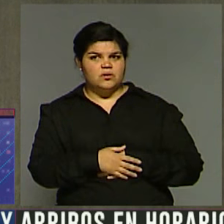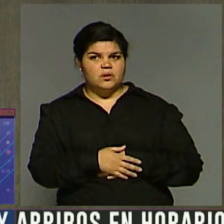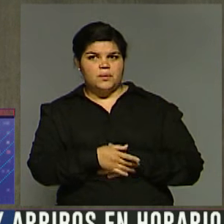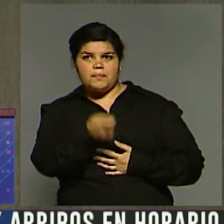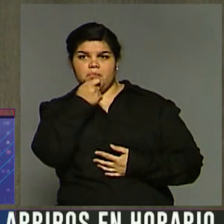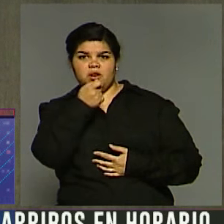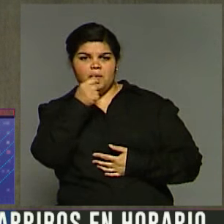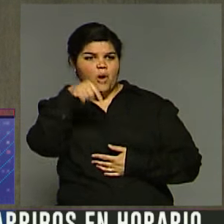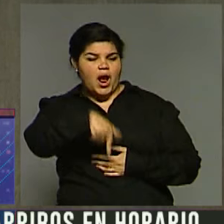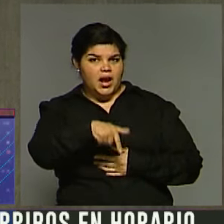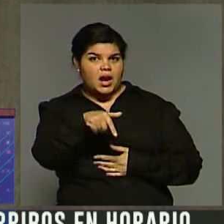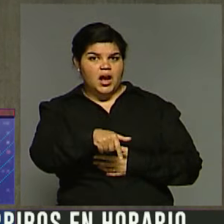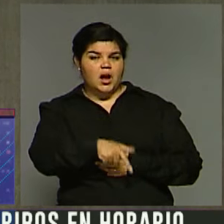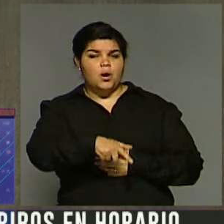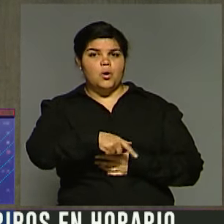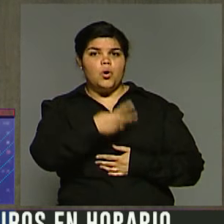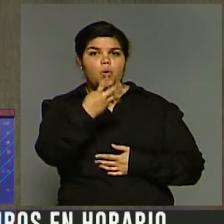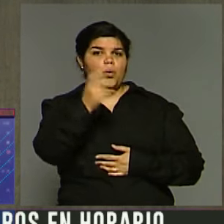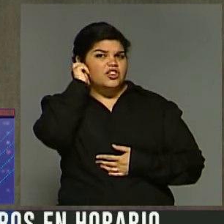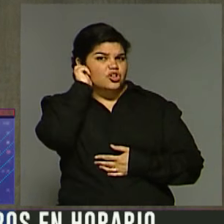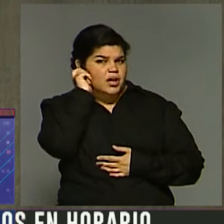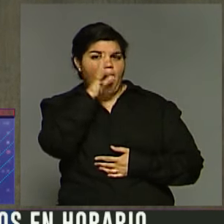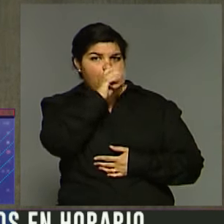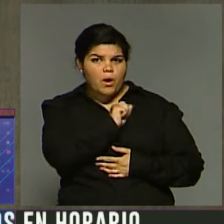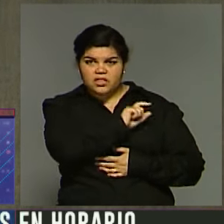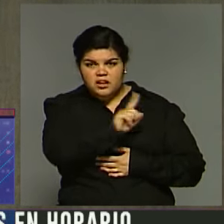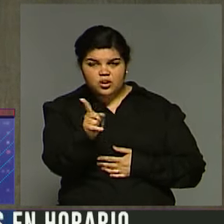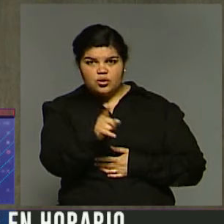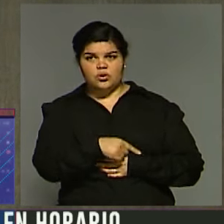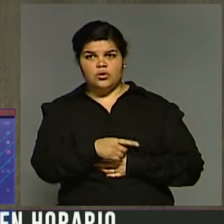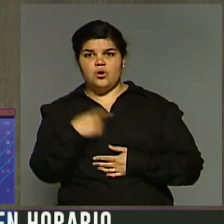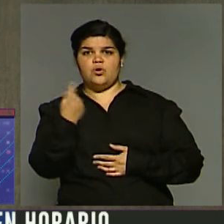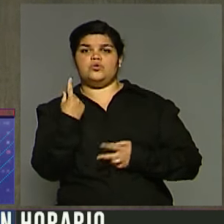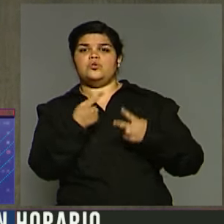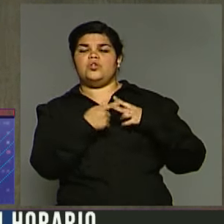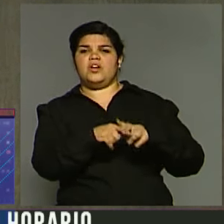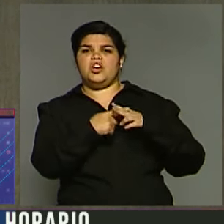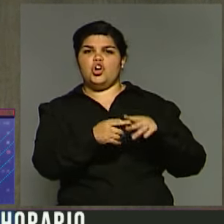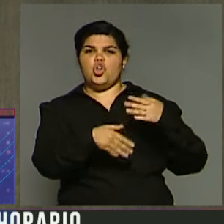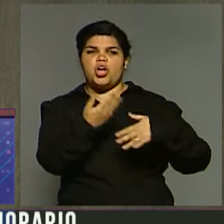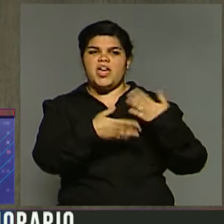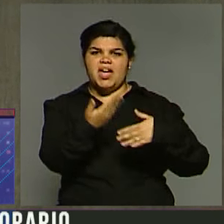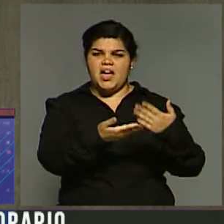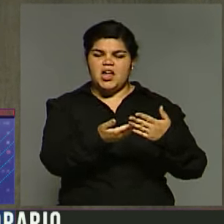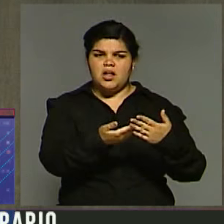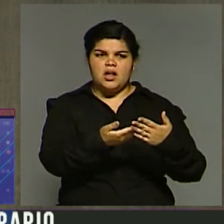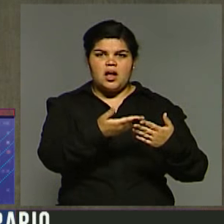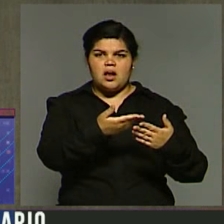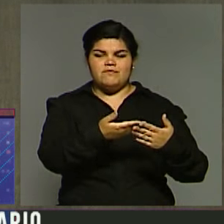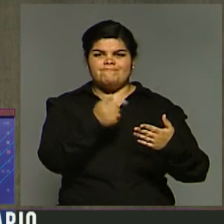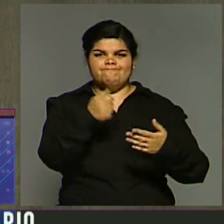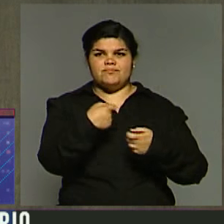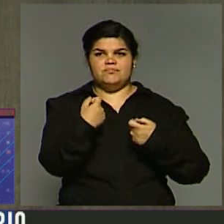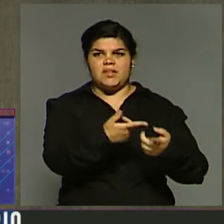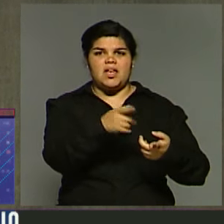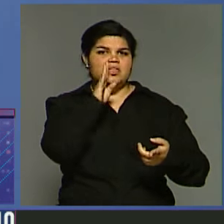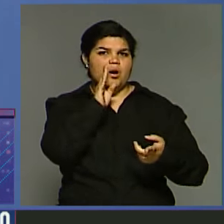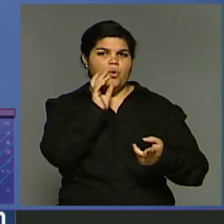no soporta el 4G de acá o nosotros con nuestra tecnología no soportamos al iPhone de